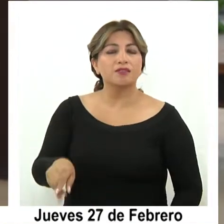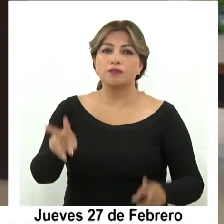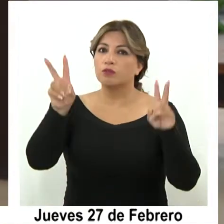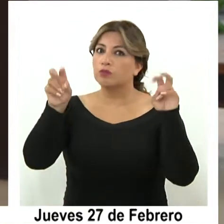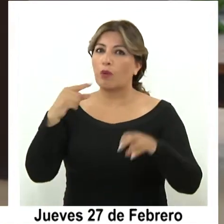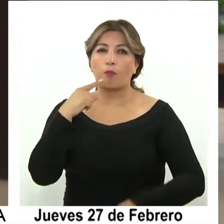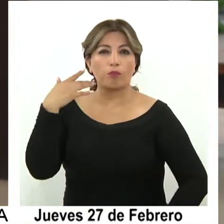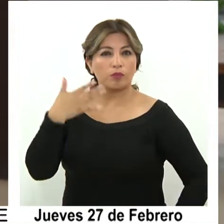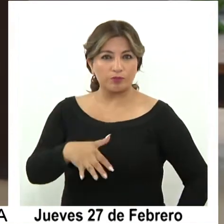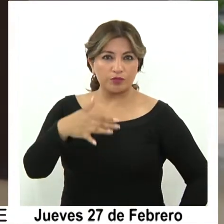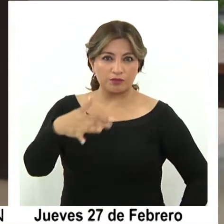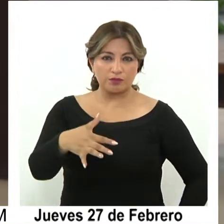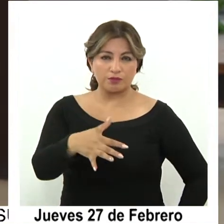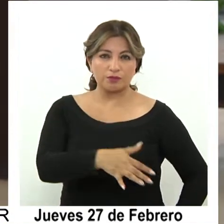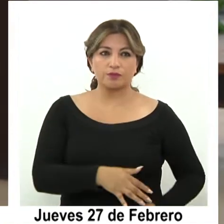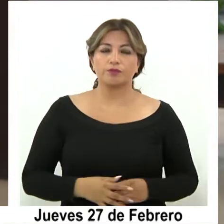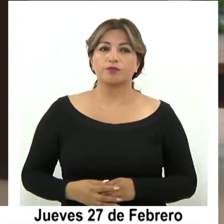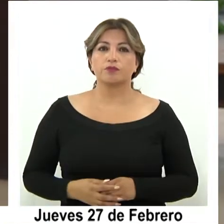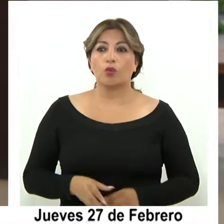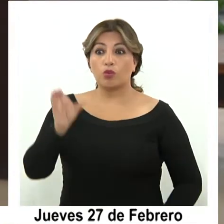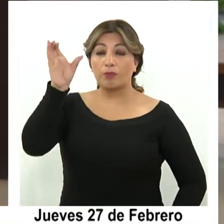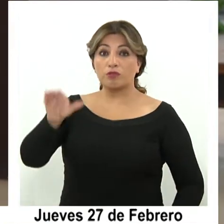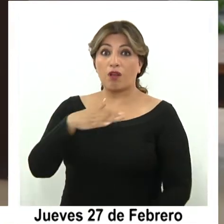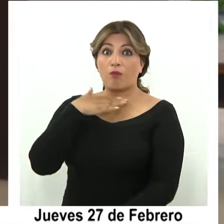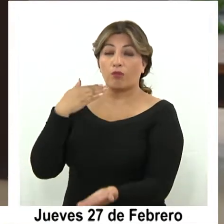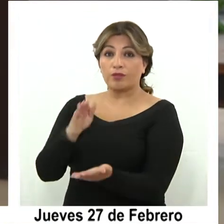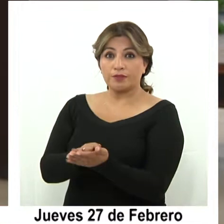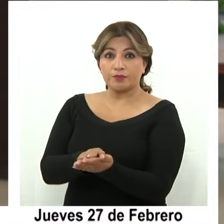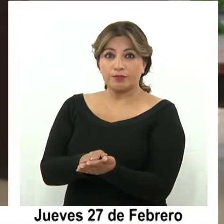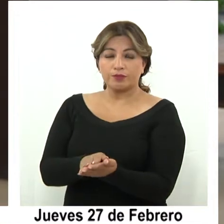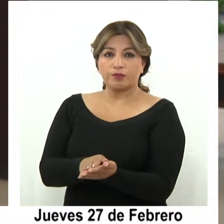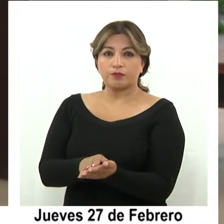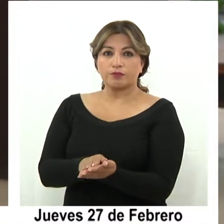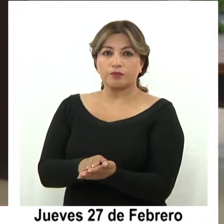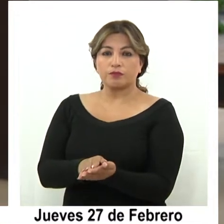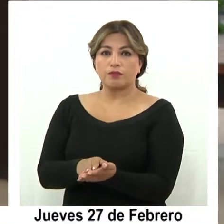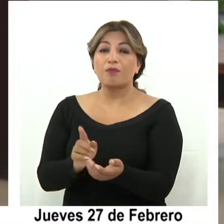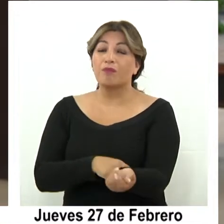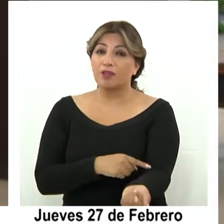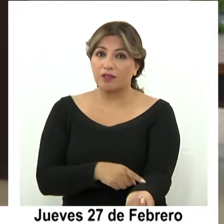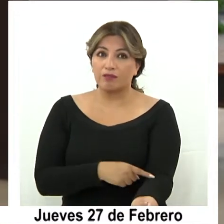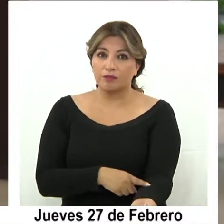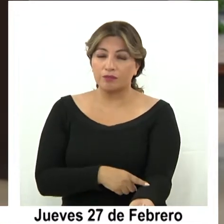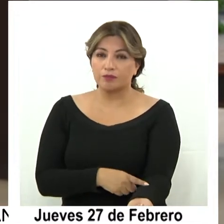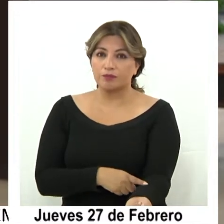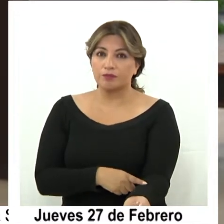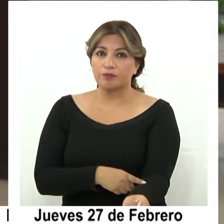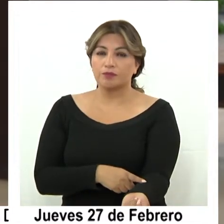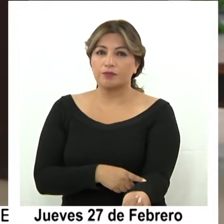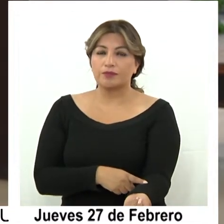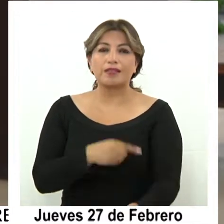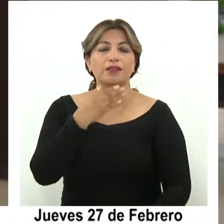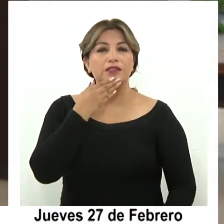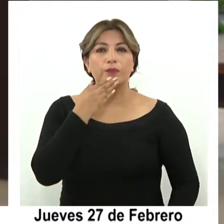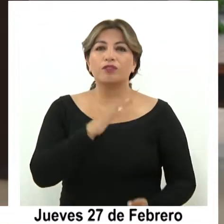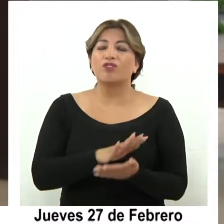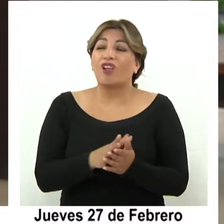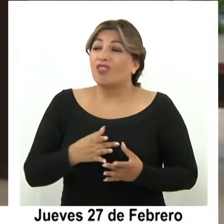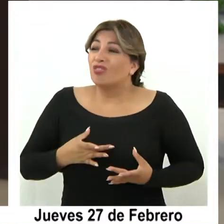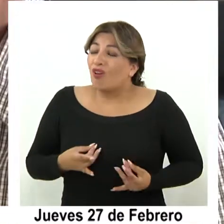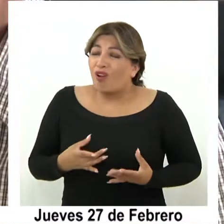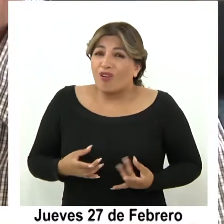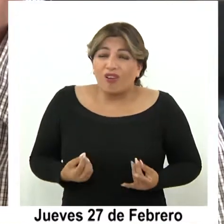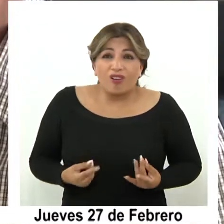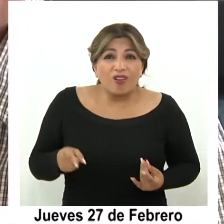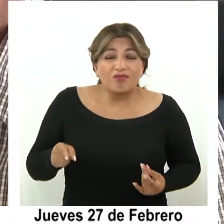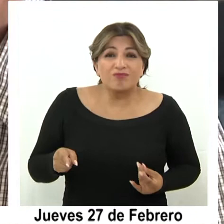es un tema muy significativo. Cuando una persona fallece, para la familia, a pasar y además de todo el